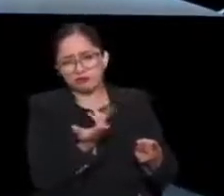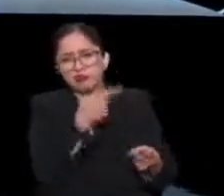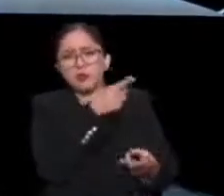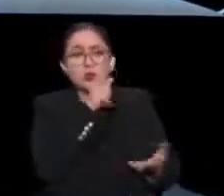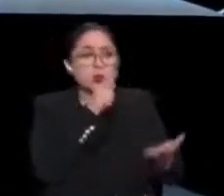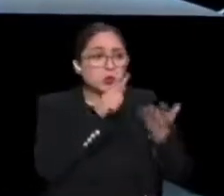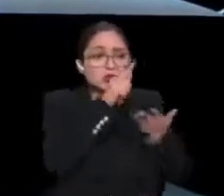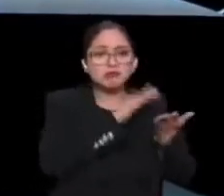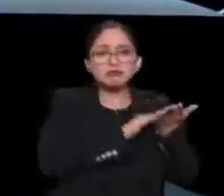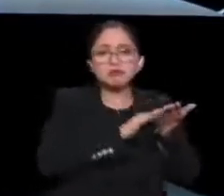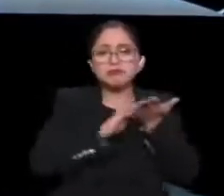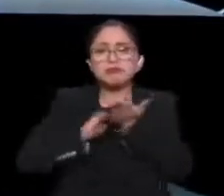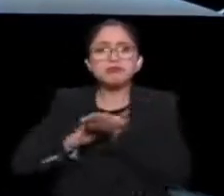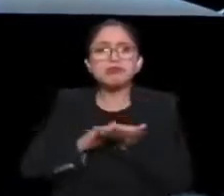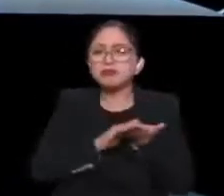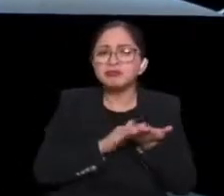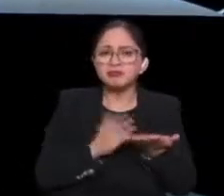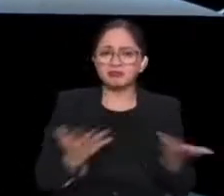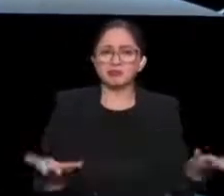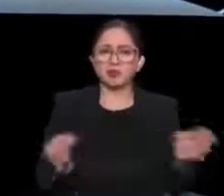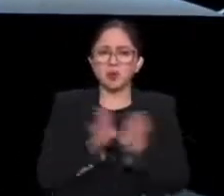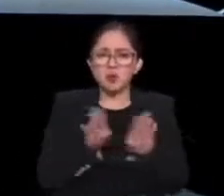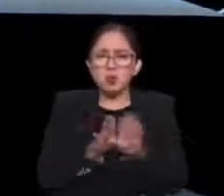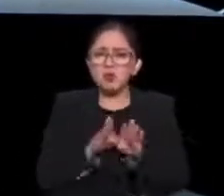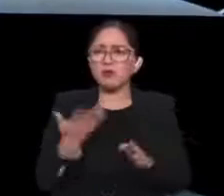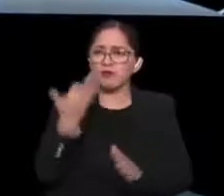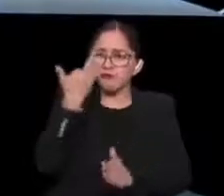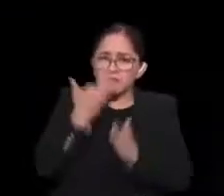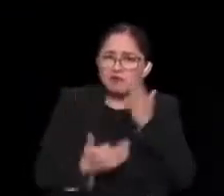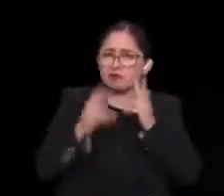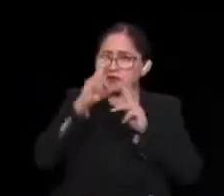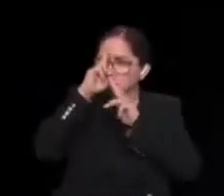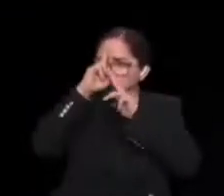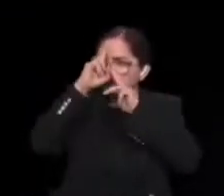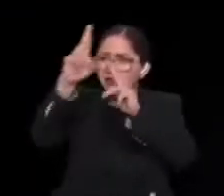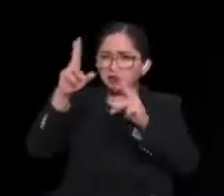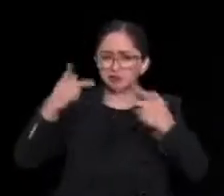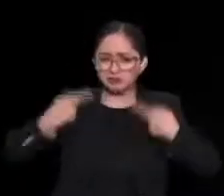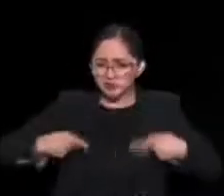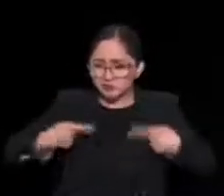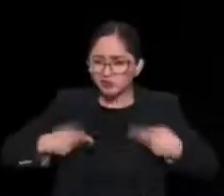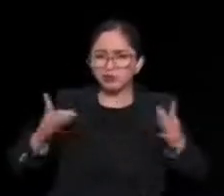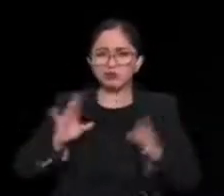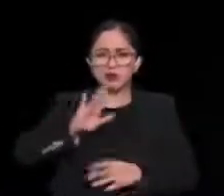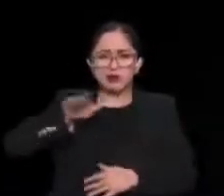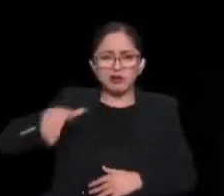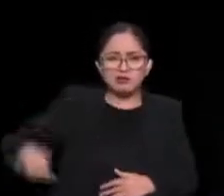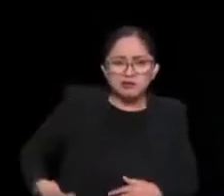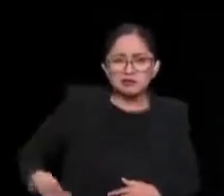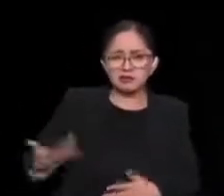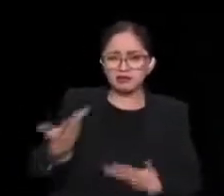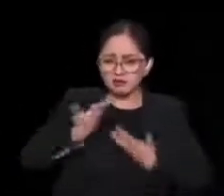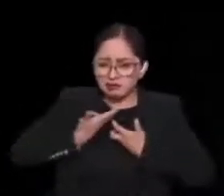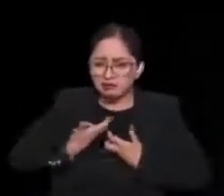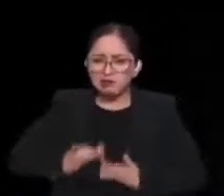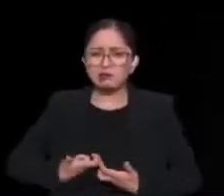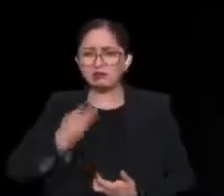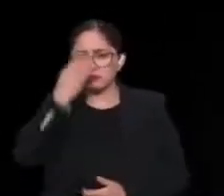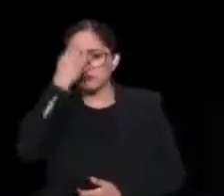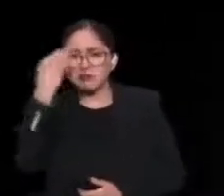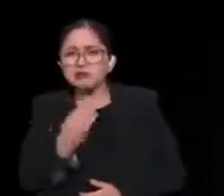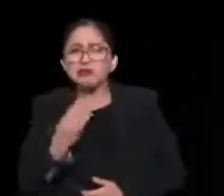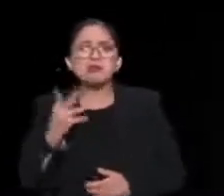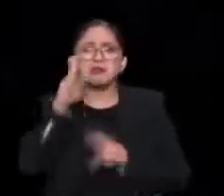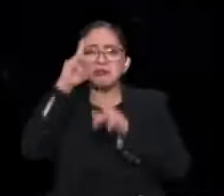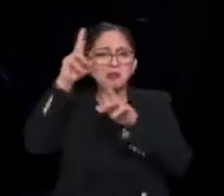comportamiento de muchas personas que hicieron eso. No estaban pensando empáticamente en lo que estaba pasando en ese momento y que es una gran tragedia, ¿no? Y el acto de